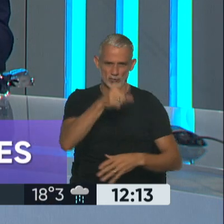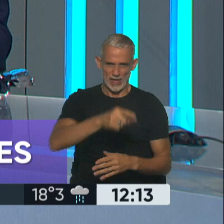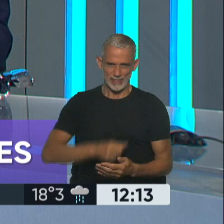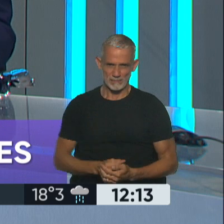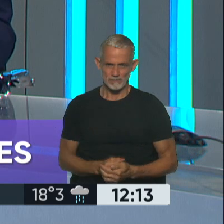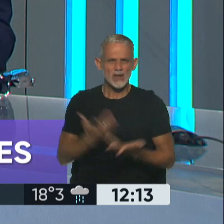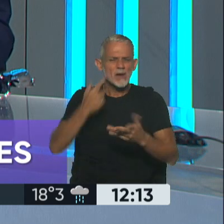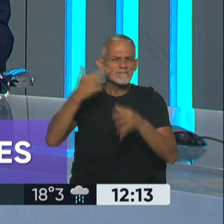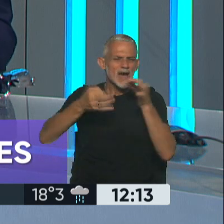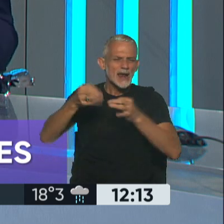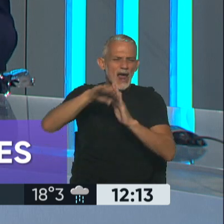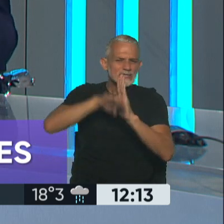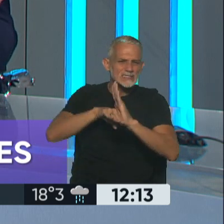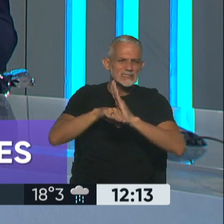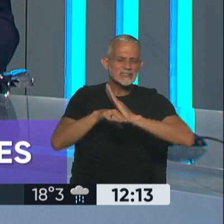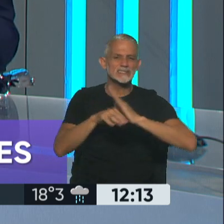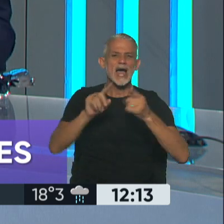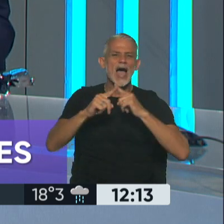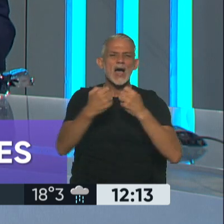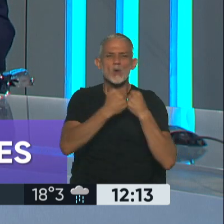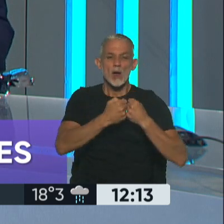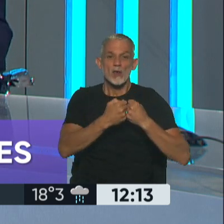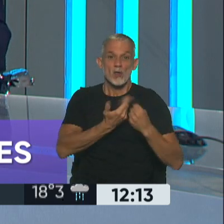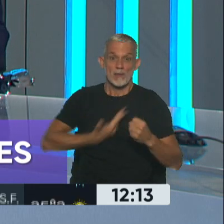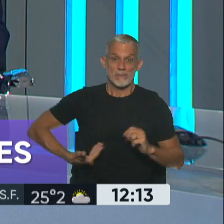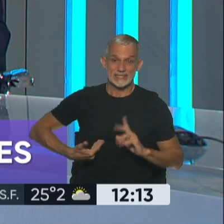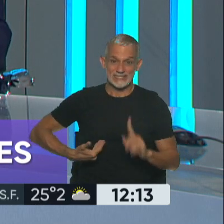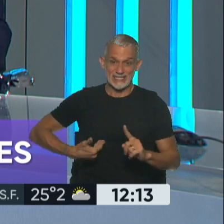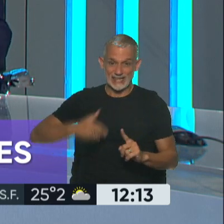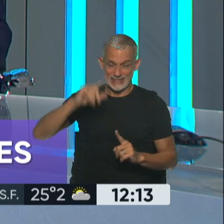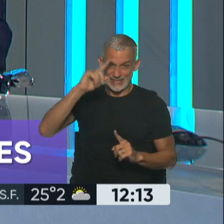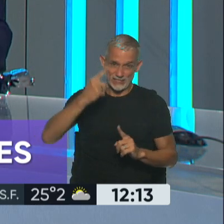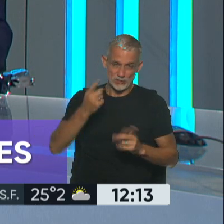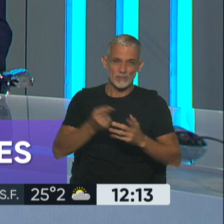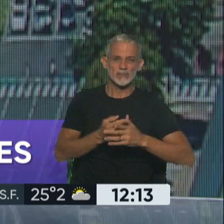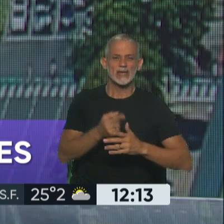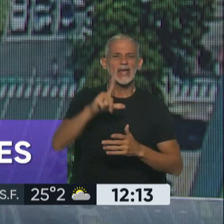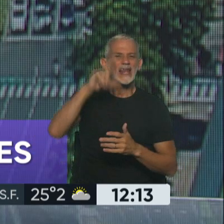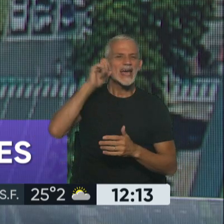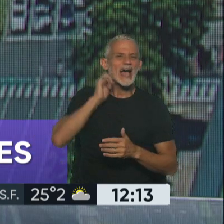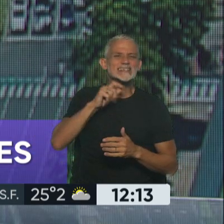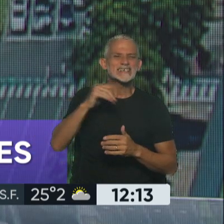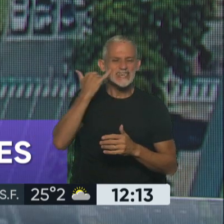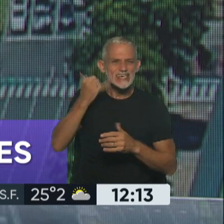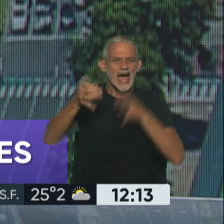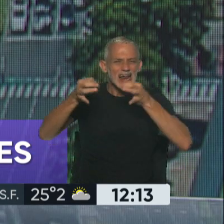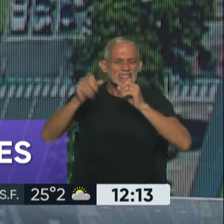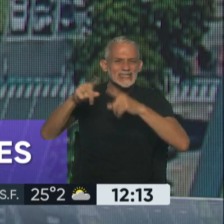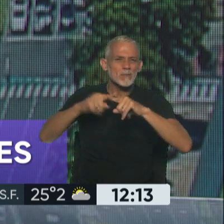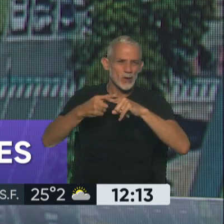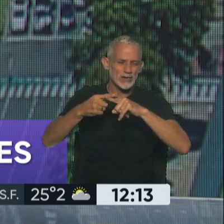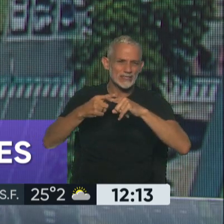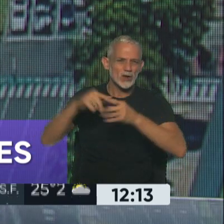Vamos a analizar este pacto que anunció el presidente nacional. Facundo Lejavsky es analista político, es director de la consultora